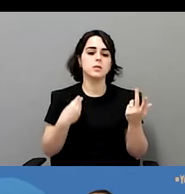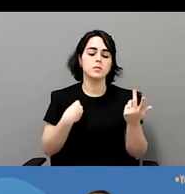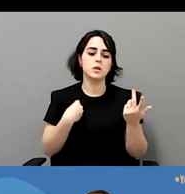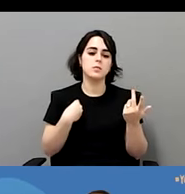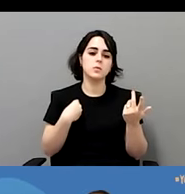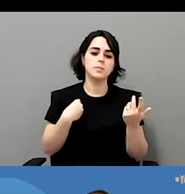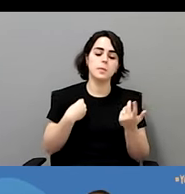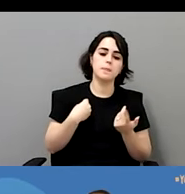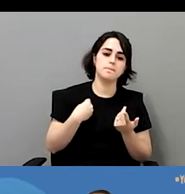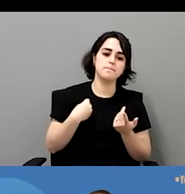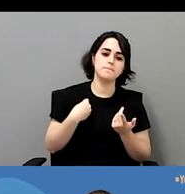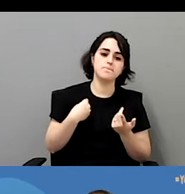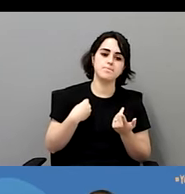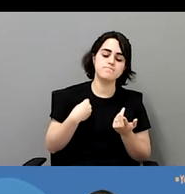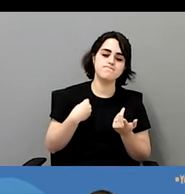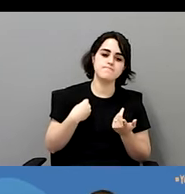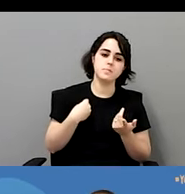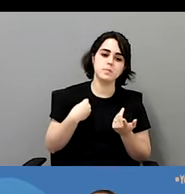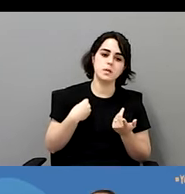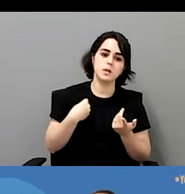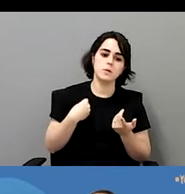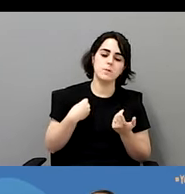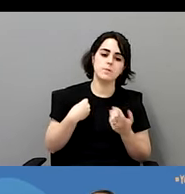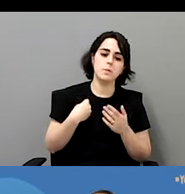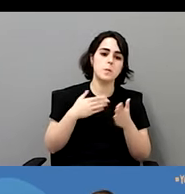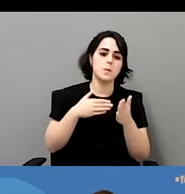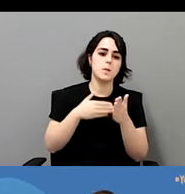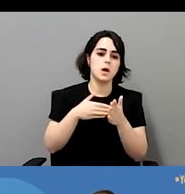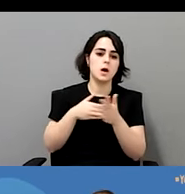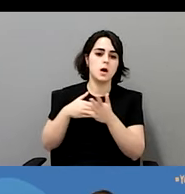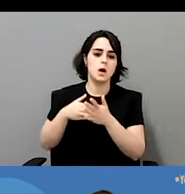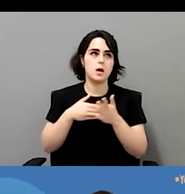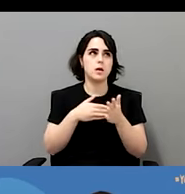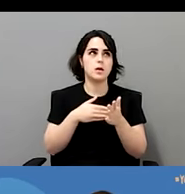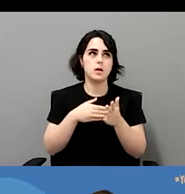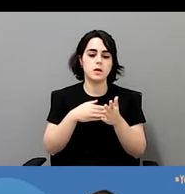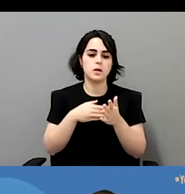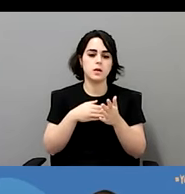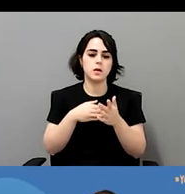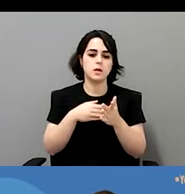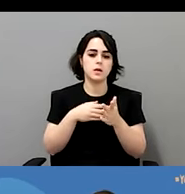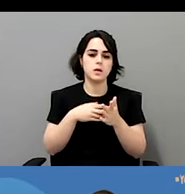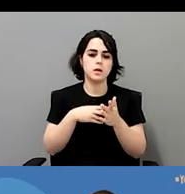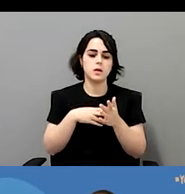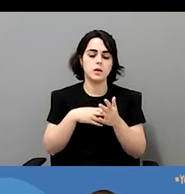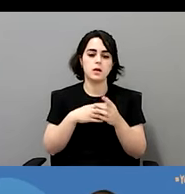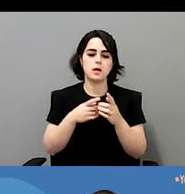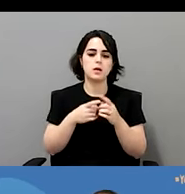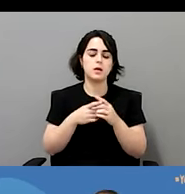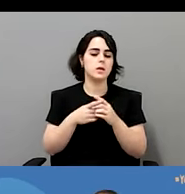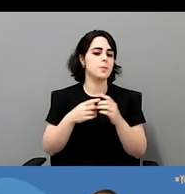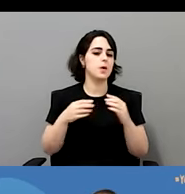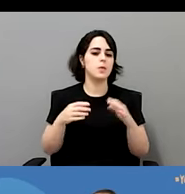incompatibilidades con otras prestaciones de la ley de dependencia,